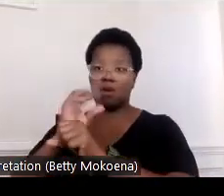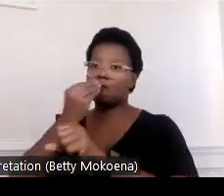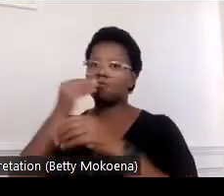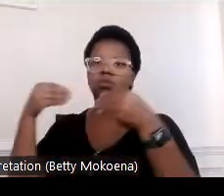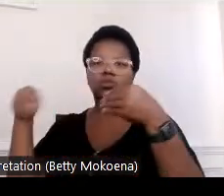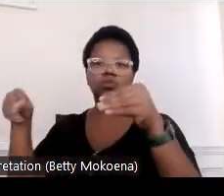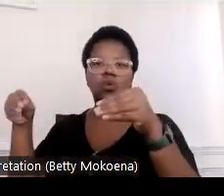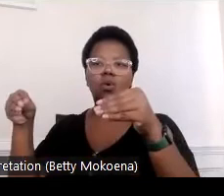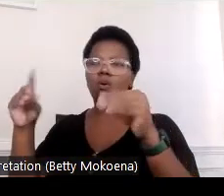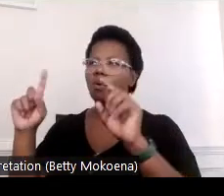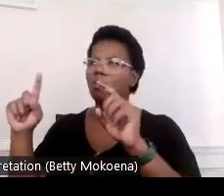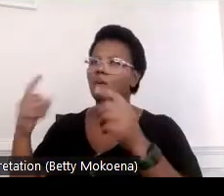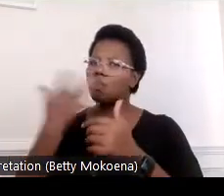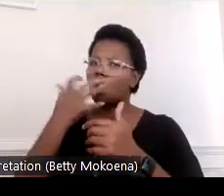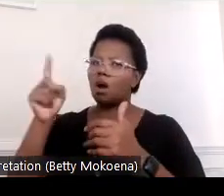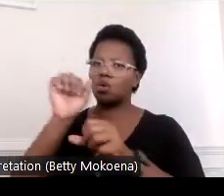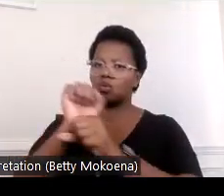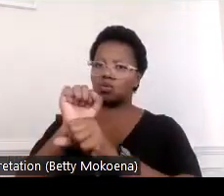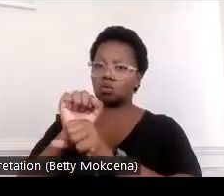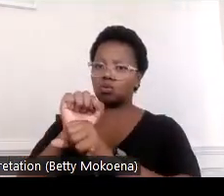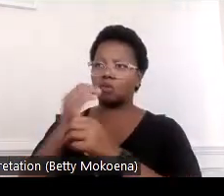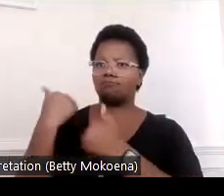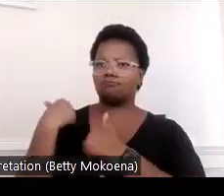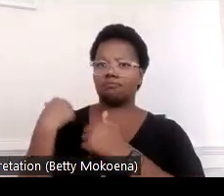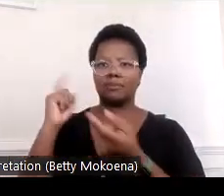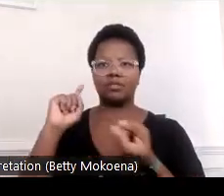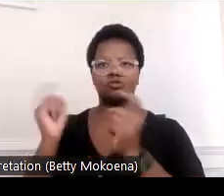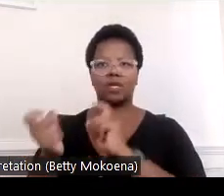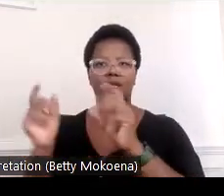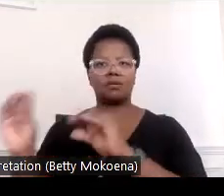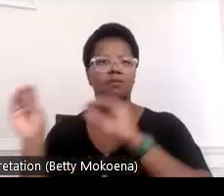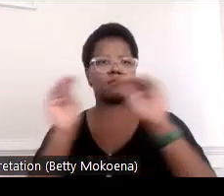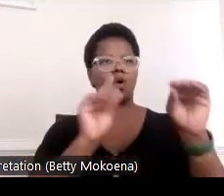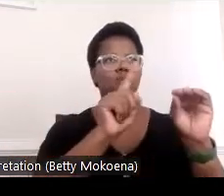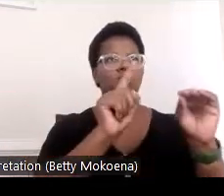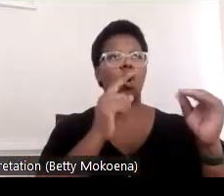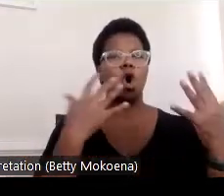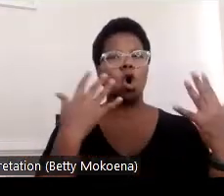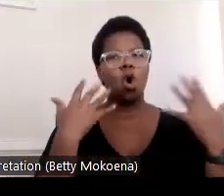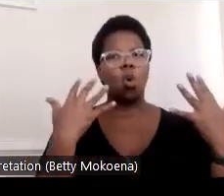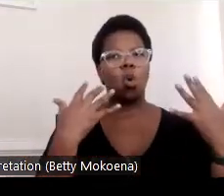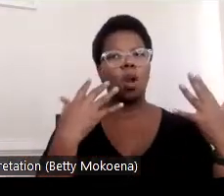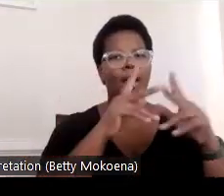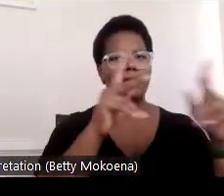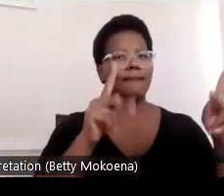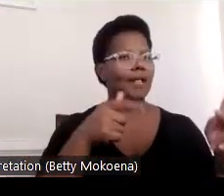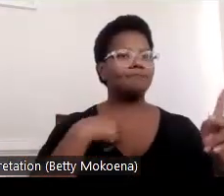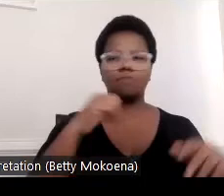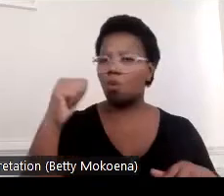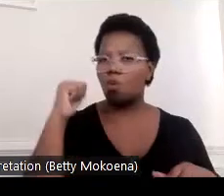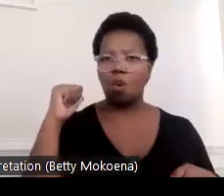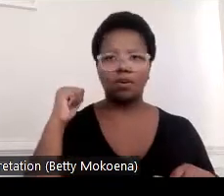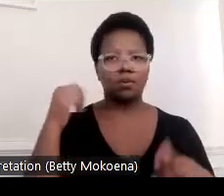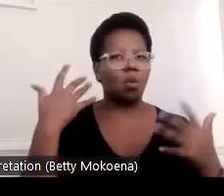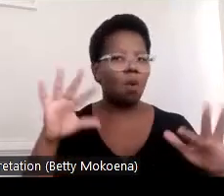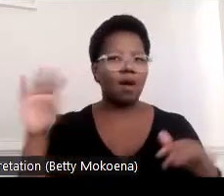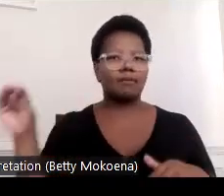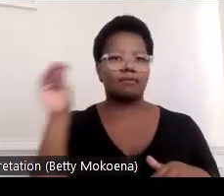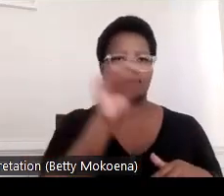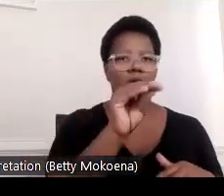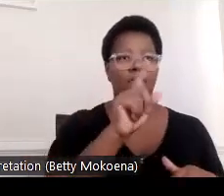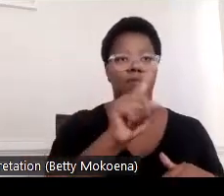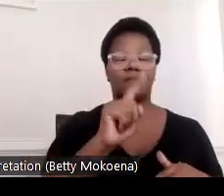en un mercado y estaban bien Pero sus deberes cambiaron y empezó a tener que trabajar en el refri y